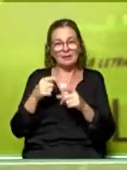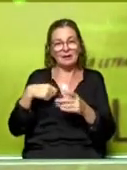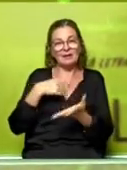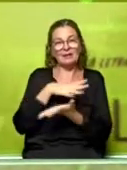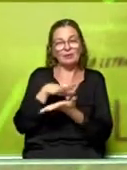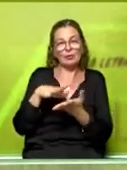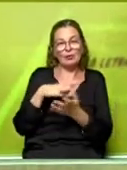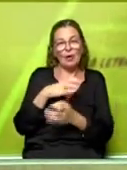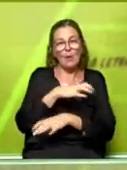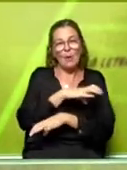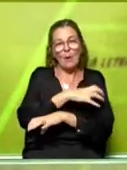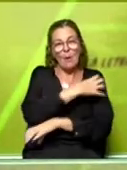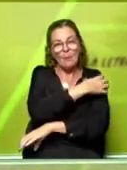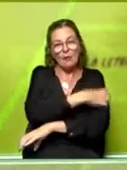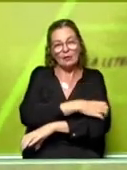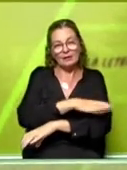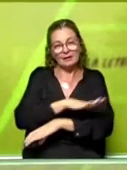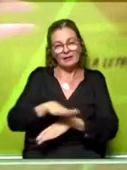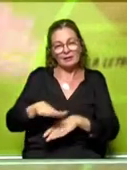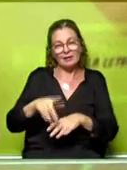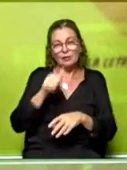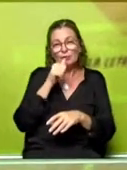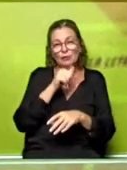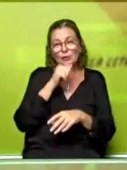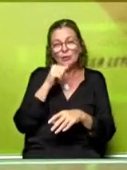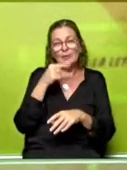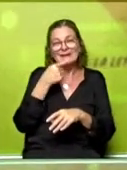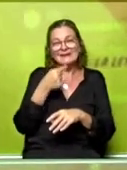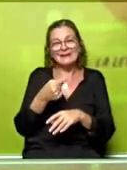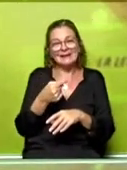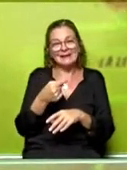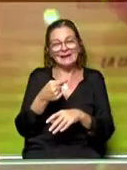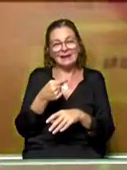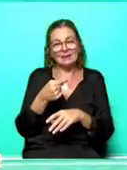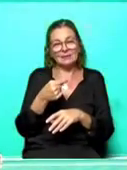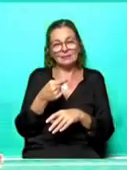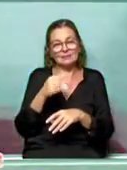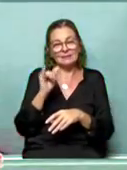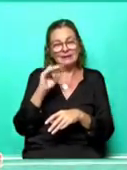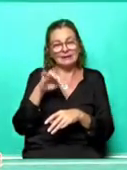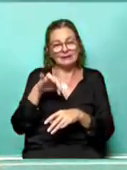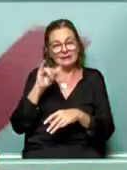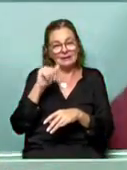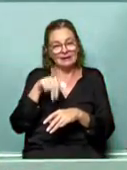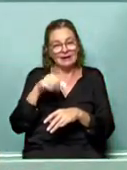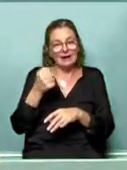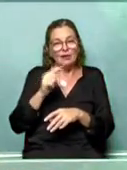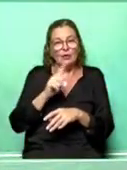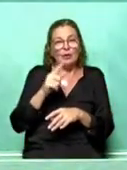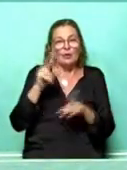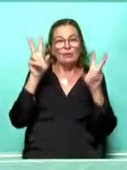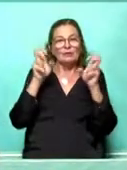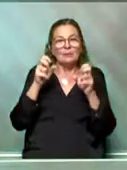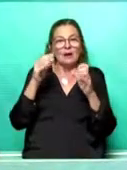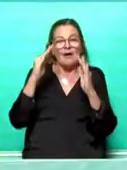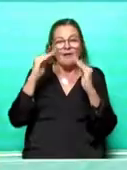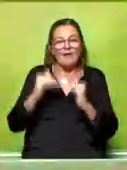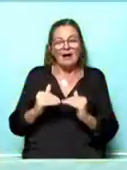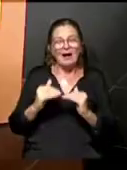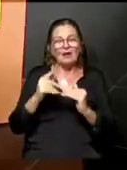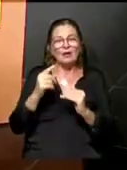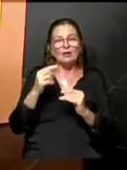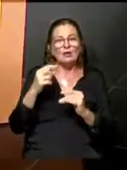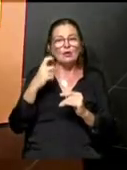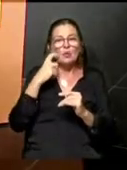con la pobreza infantil, solucionarla, porque es exactamente lo que decía Cristina hace un rato. No es un tema de disminuir los números, es de